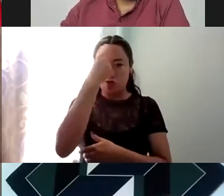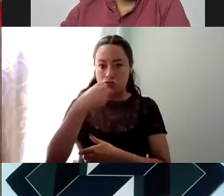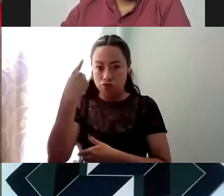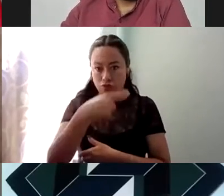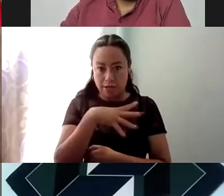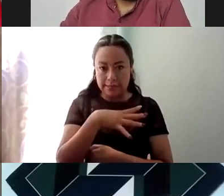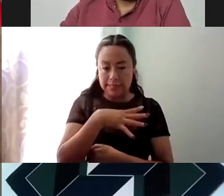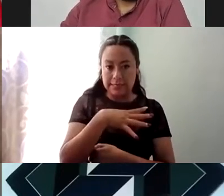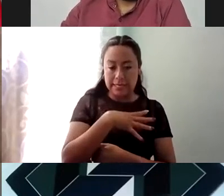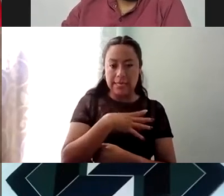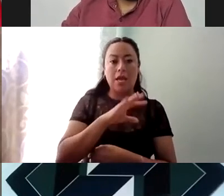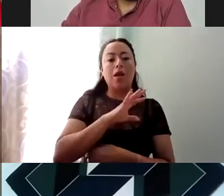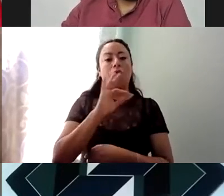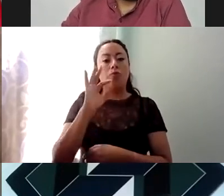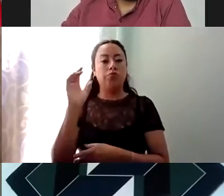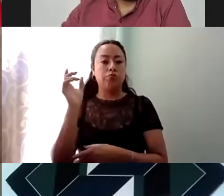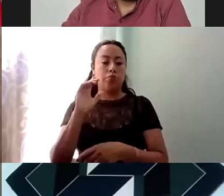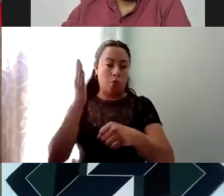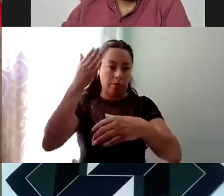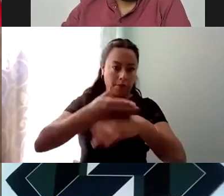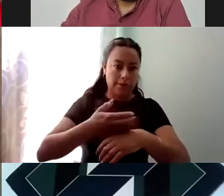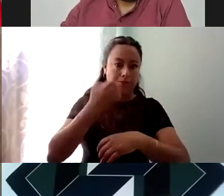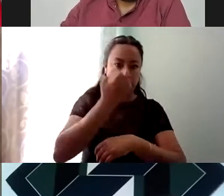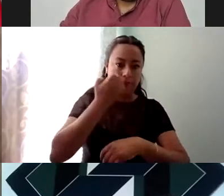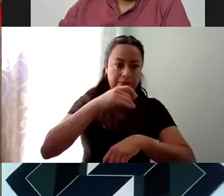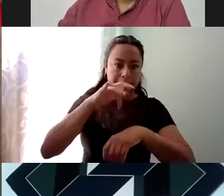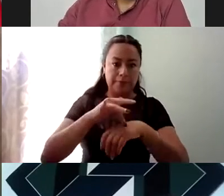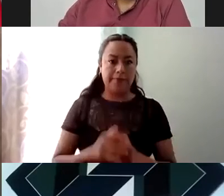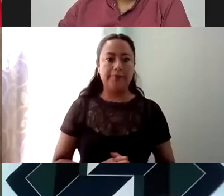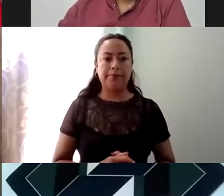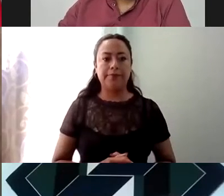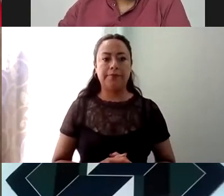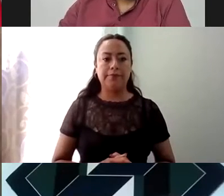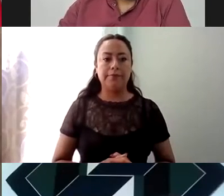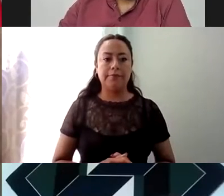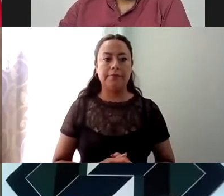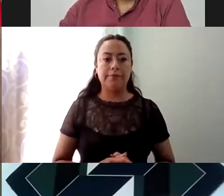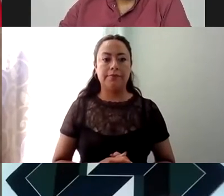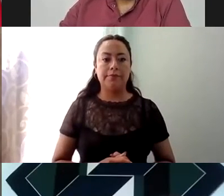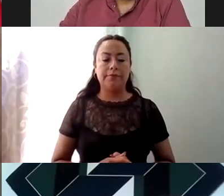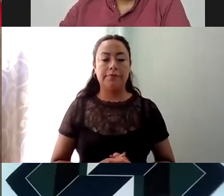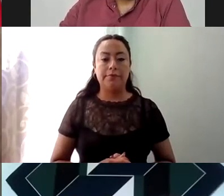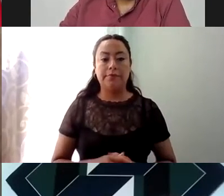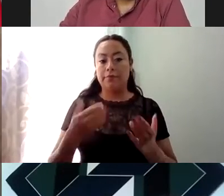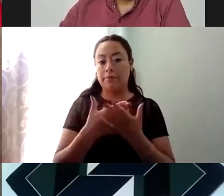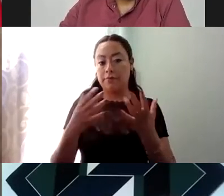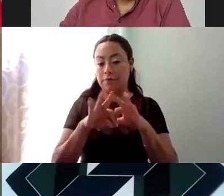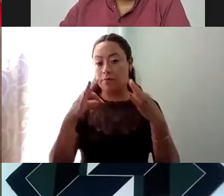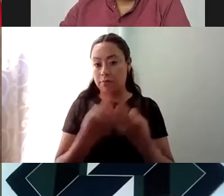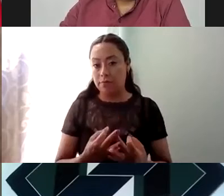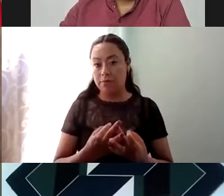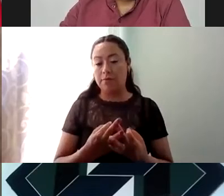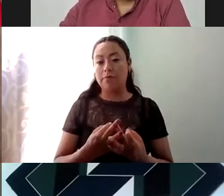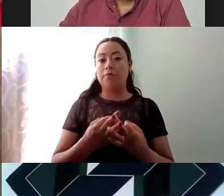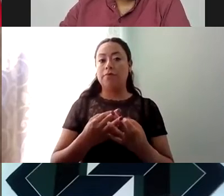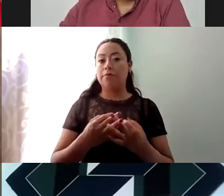escuela presencial, de manera presencial, ¿no? Y ni siquiera en manera en línea, porque ya había educación en línea, pero educación